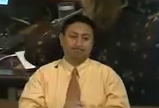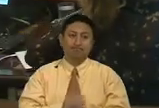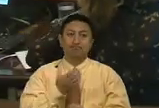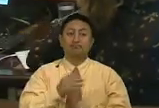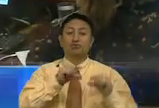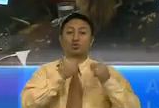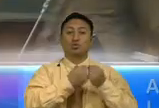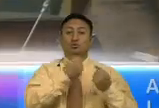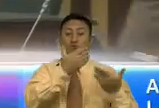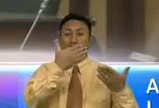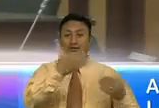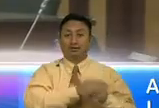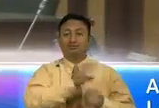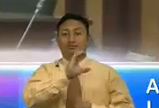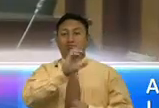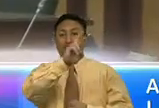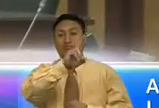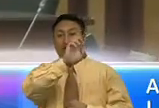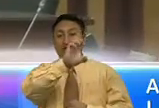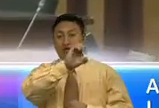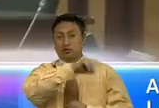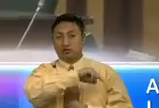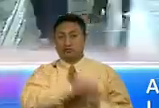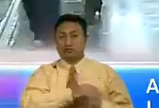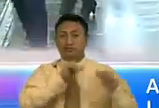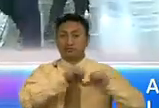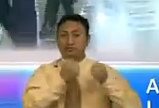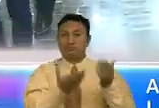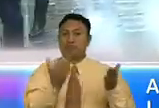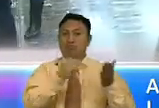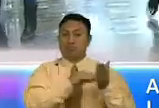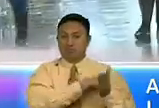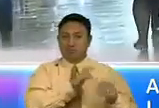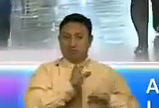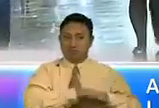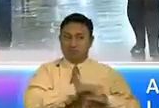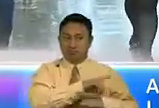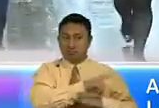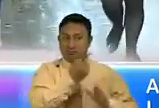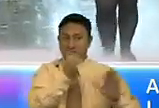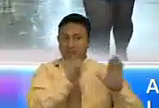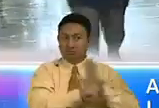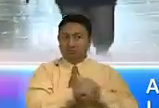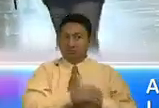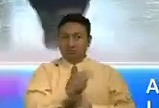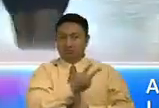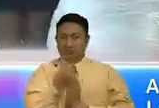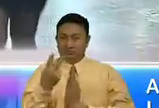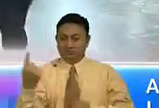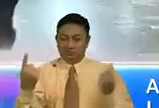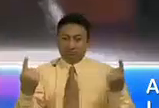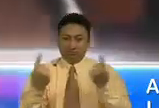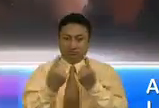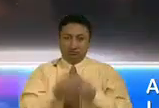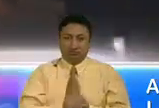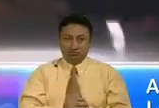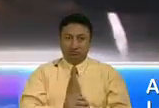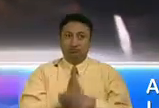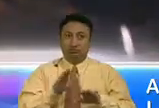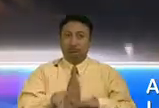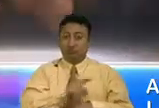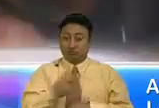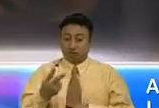que la asamblea debe despachar el tema devolviendo el pedido, pues el delito del que se busca imputar a las dos exlegisladoras se cometieron